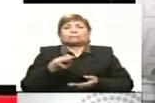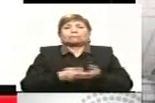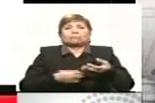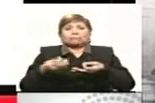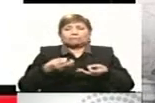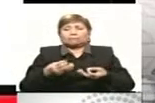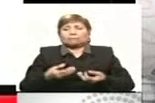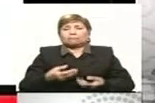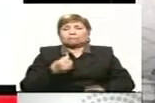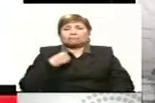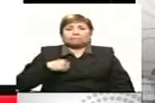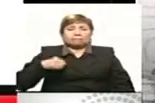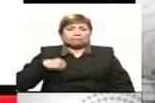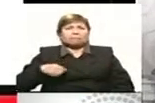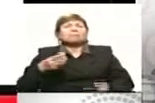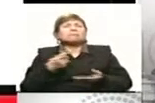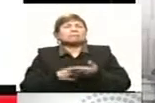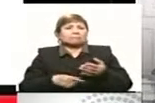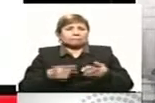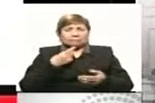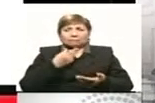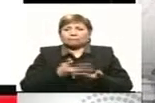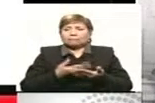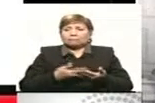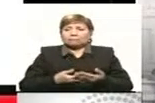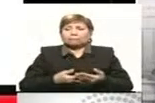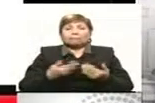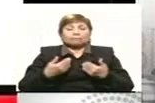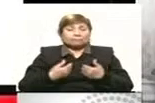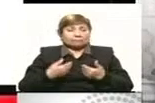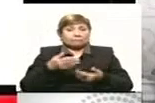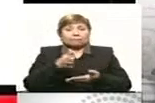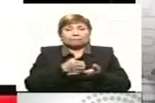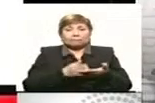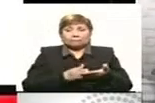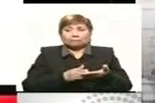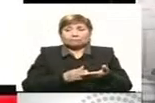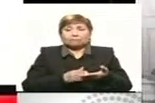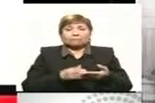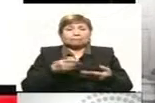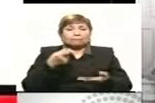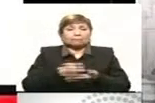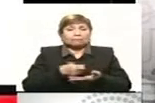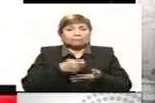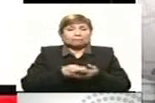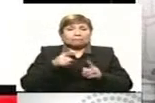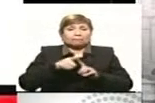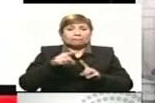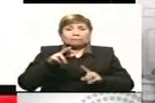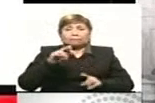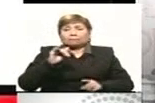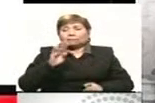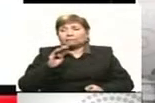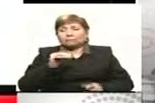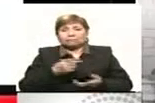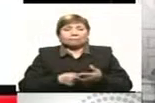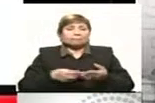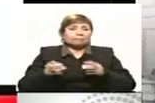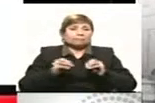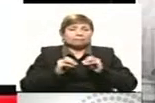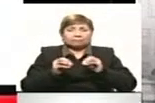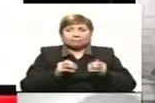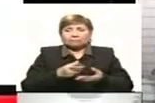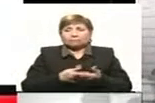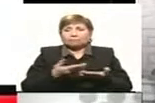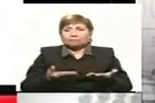tributaria municipal. ¿Qué quiere decir esto? Que en realidad hay una parte tributaria, que son el impuesto predial, el impuesto a